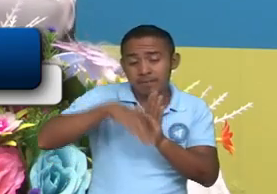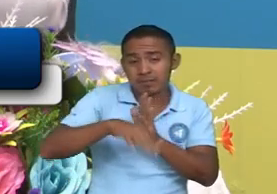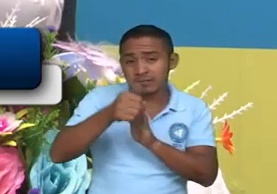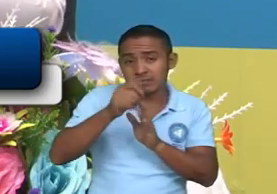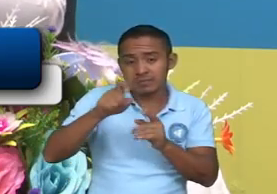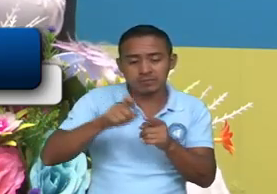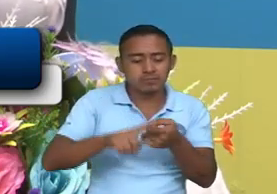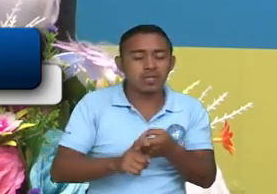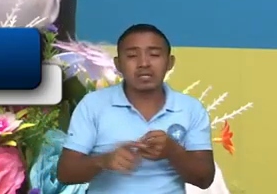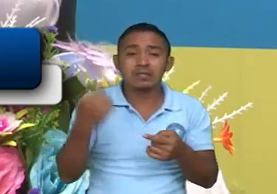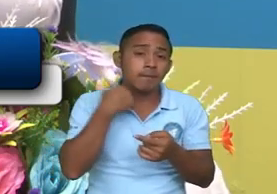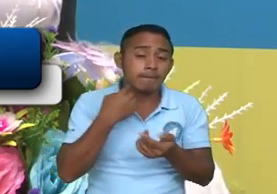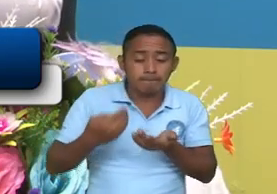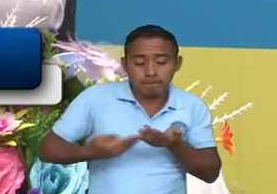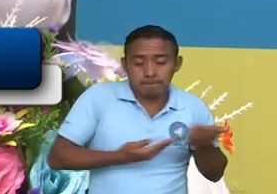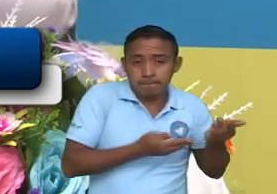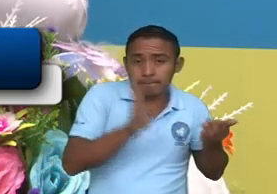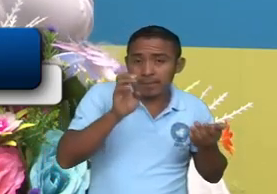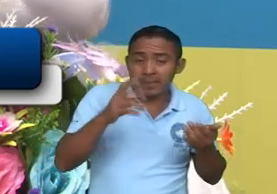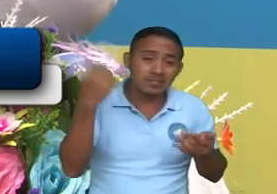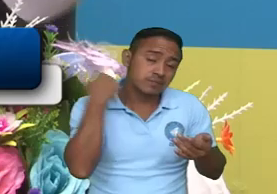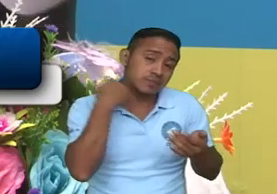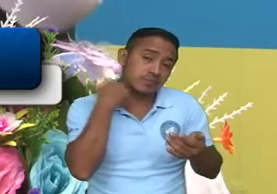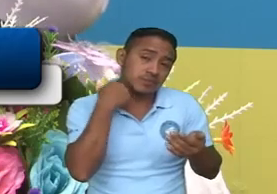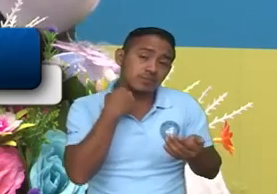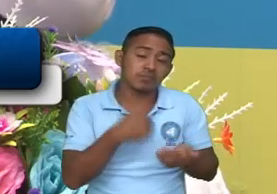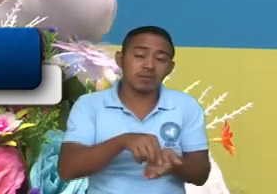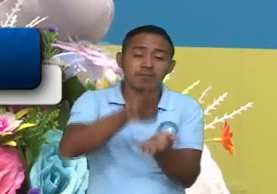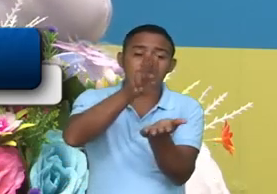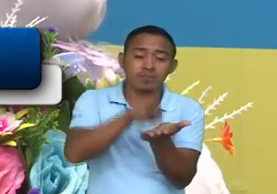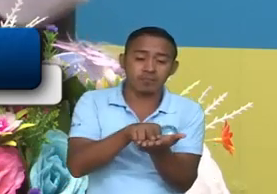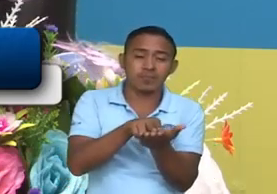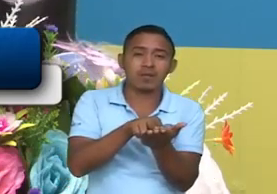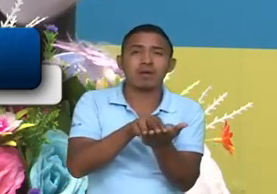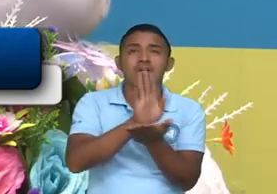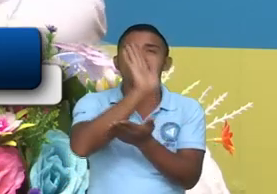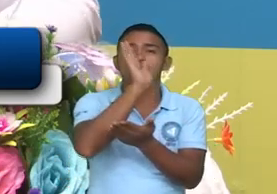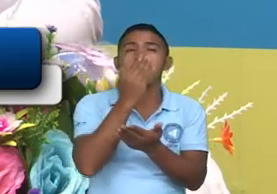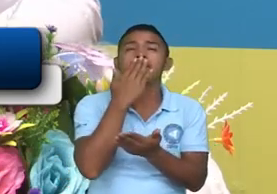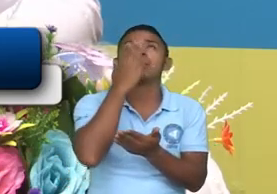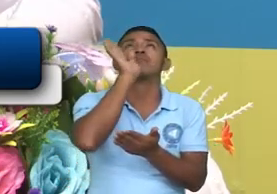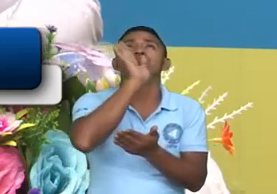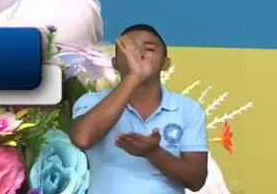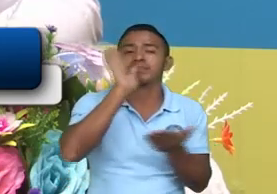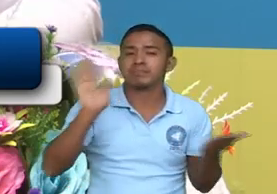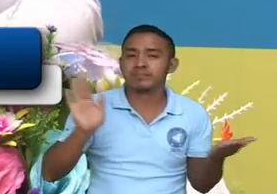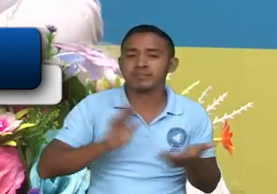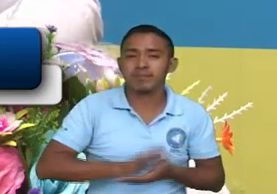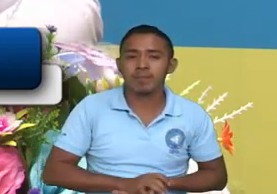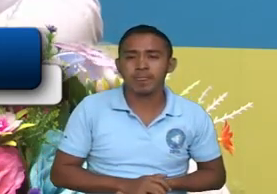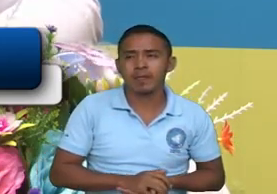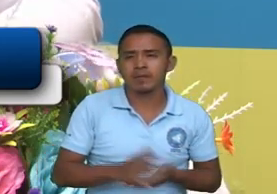la posición del lado es otra posición que no se recomienda para los niños menores de 6 meses, porque la posición del lado